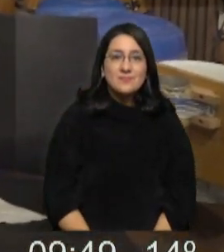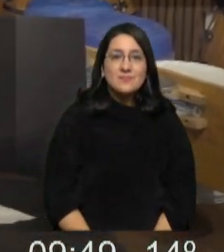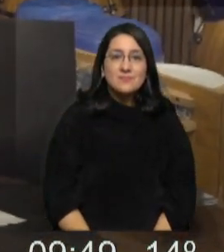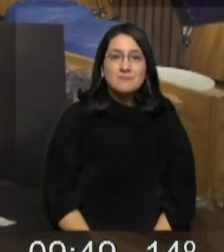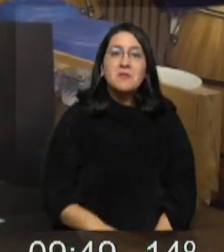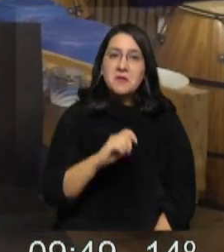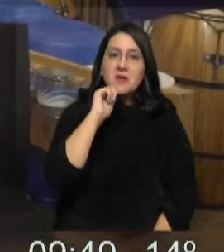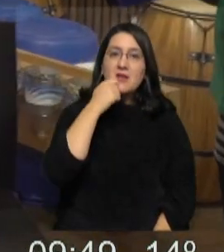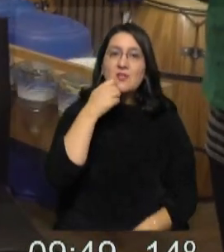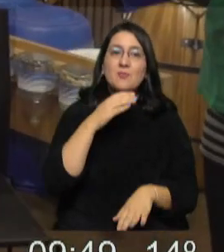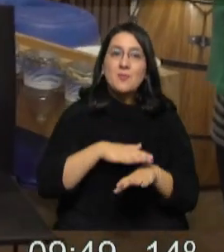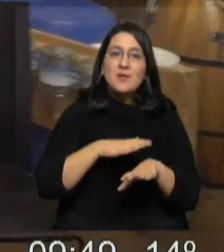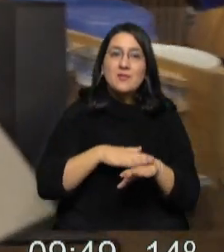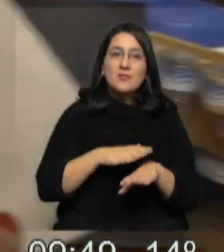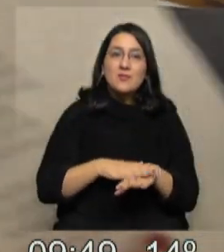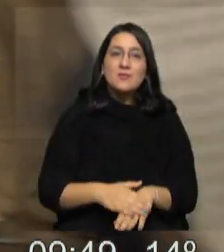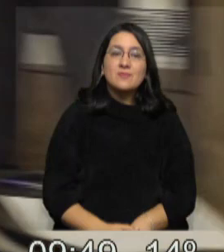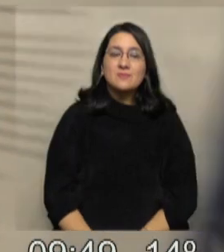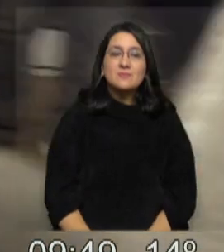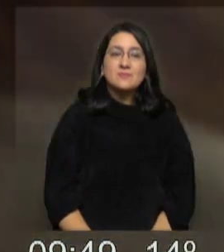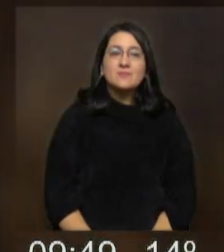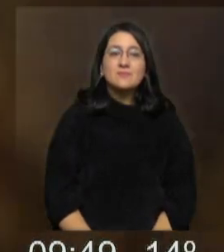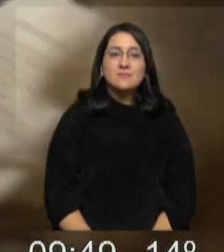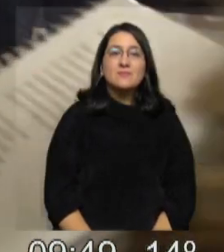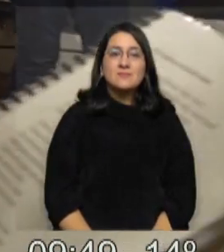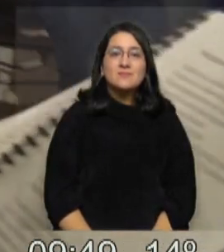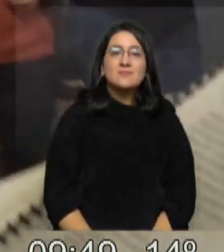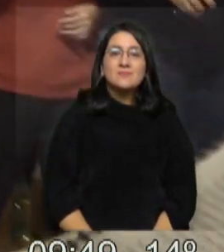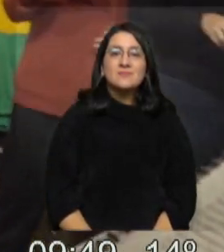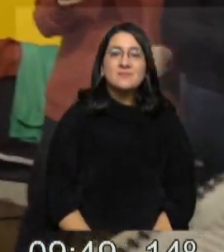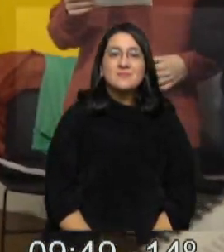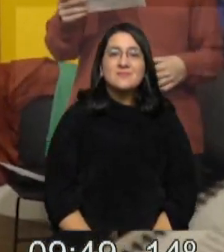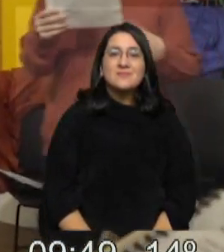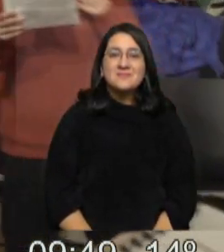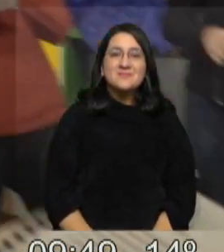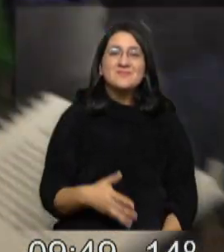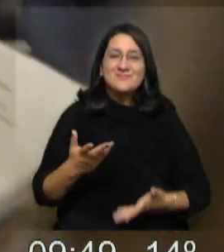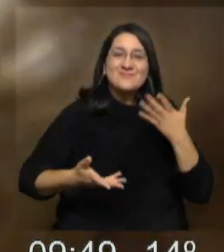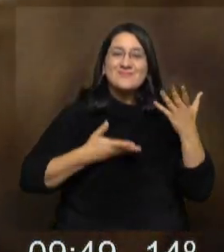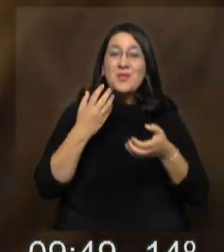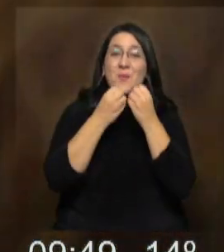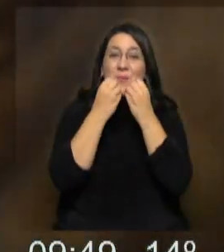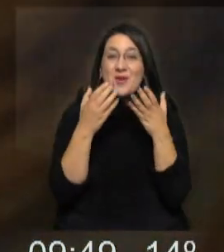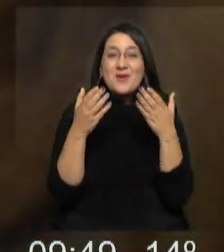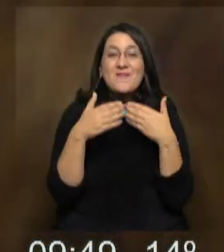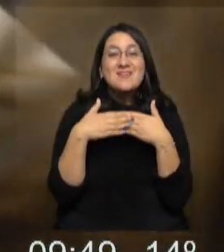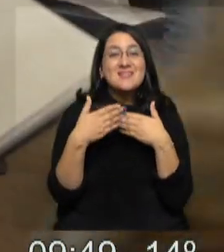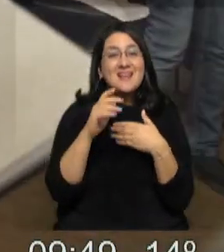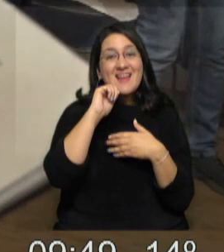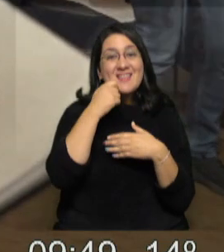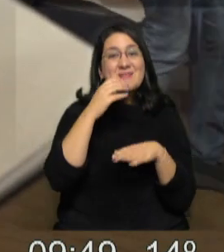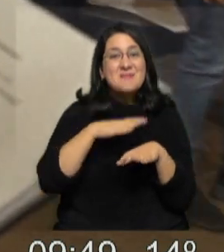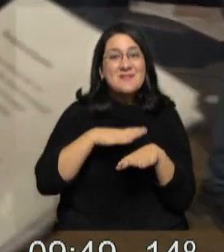¡Qué buen momento! ¡Felices! Lleno de dolor. Bueno, vecina, qué lindo momento,